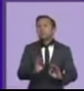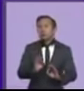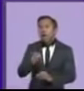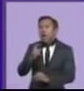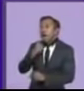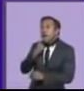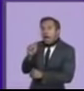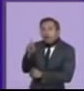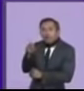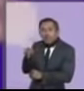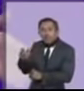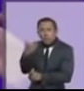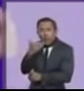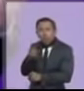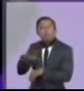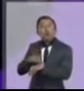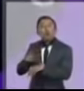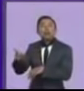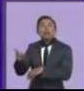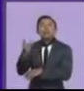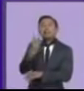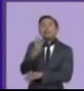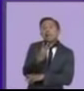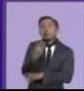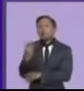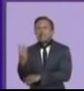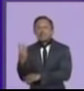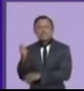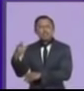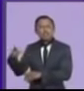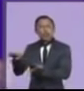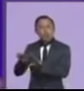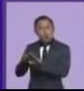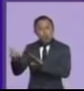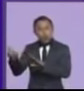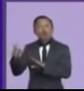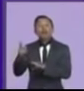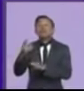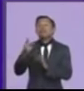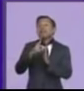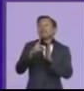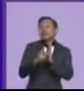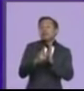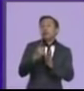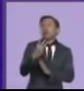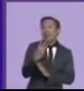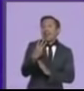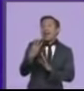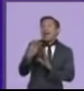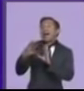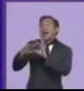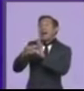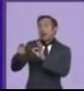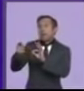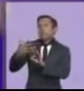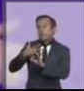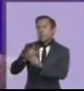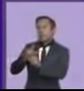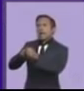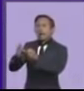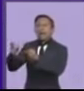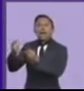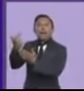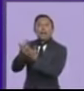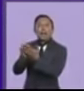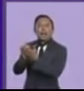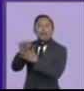refleja tres departamentos que sí están en el registro público de la propiedad. Y Ricardo no lo ha presentado porque su estilo de